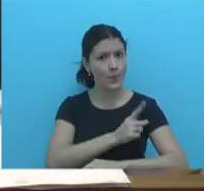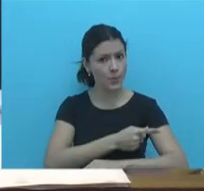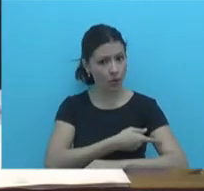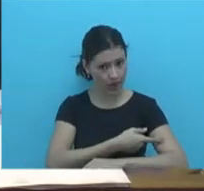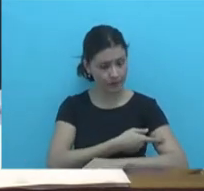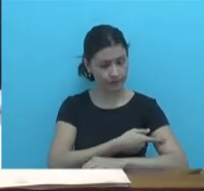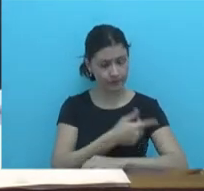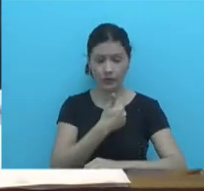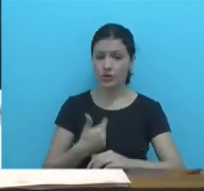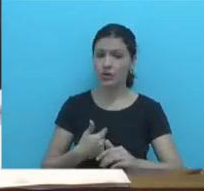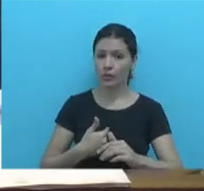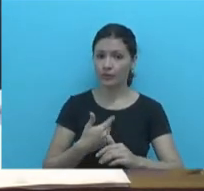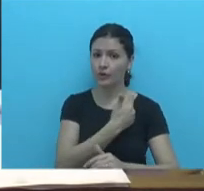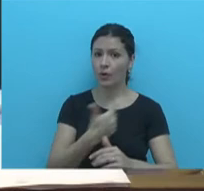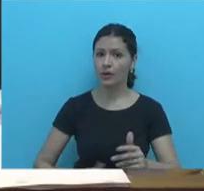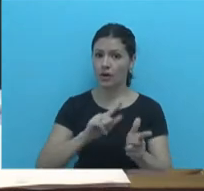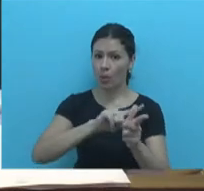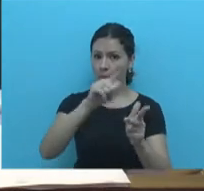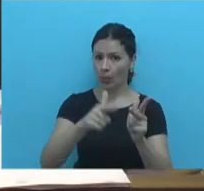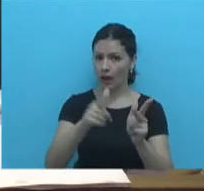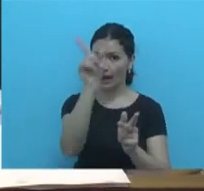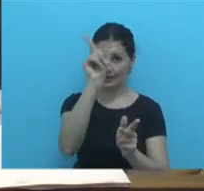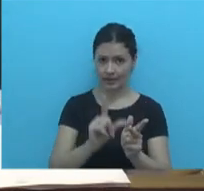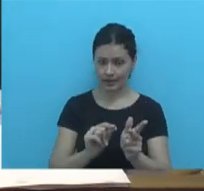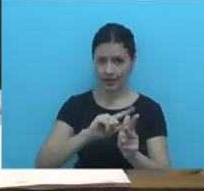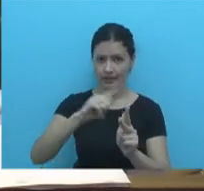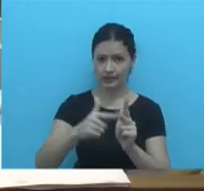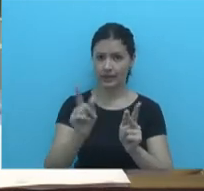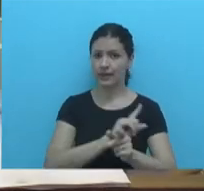de los tres que tiene, que es el poder legislativo.